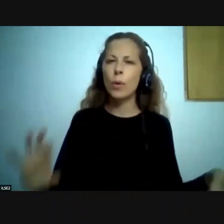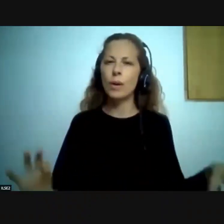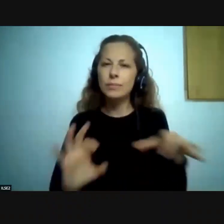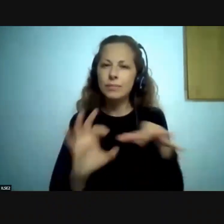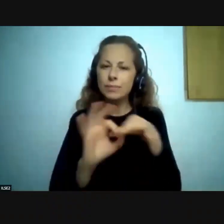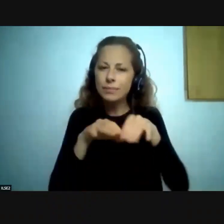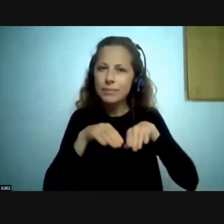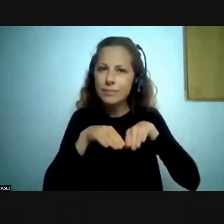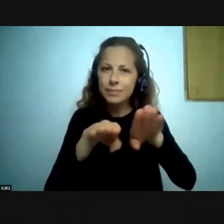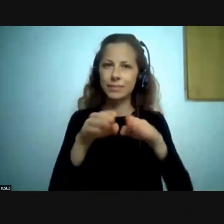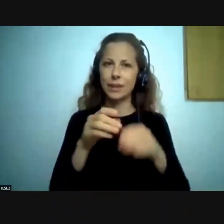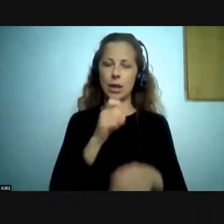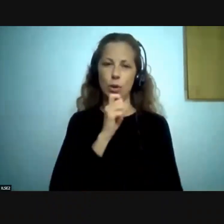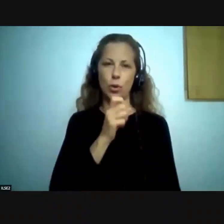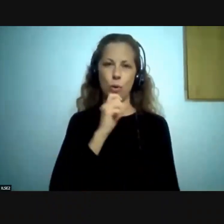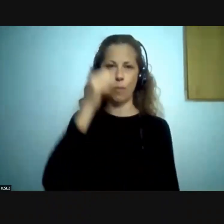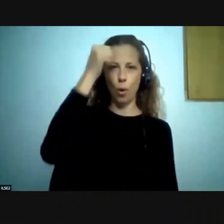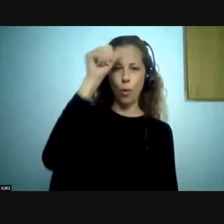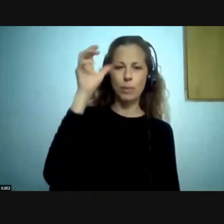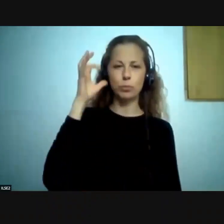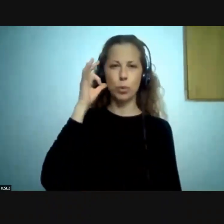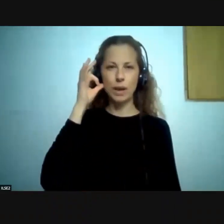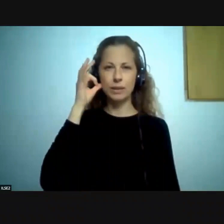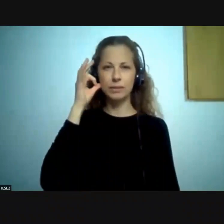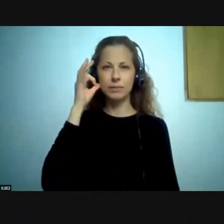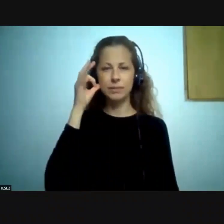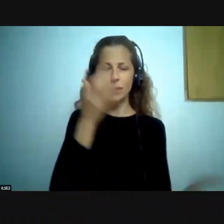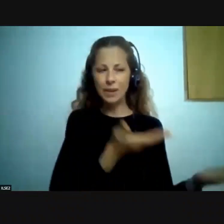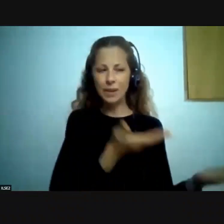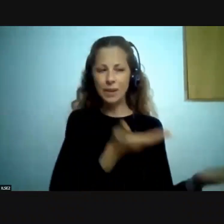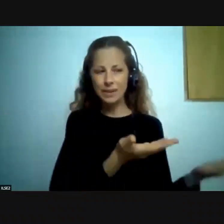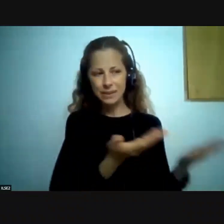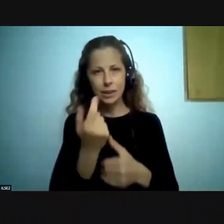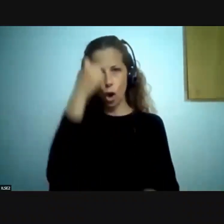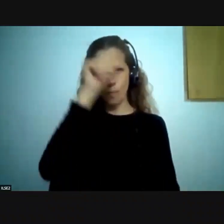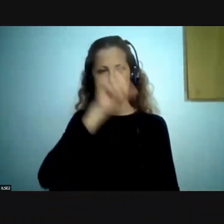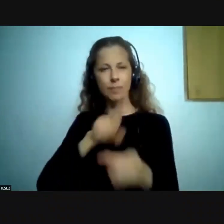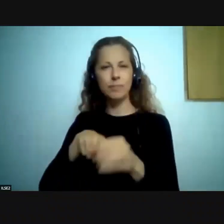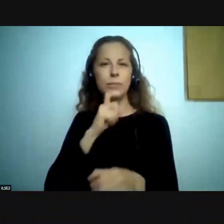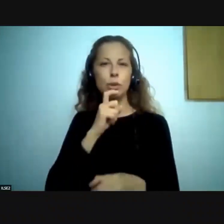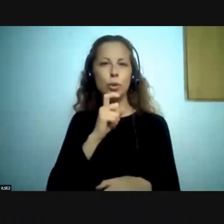Juntar hombres y mujeres. ¿Cómo implicamos a los hombres? Pues